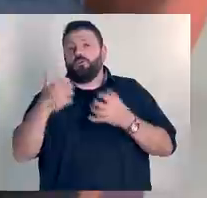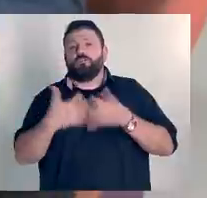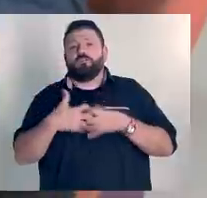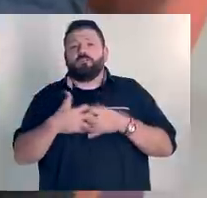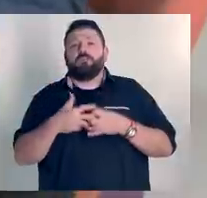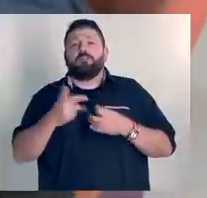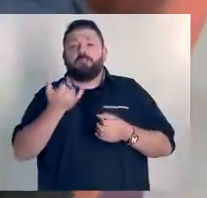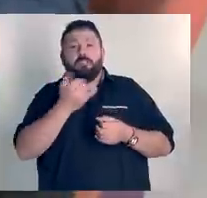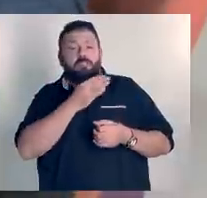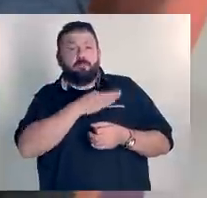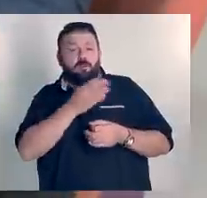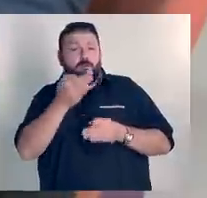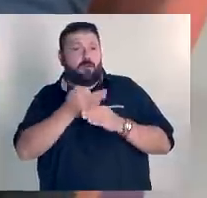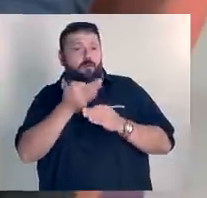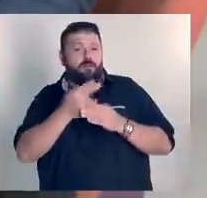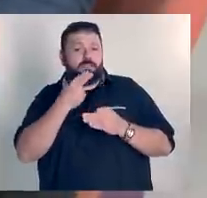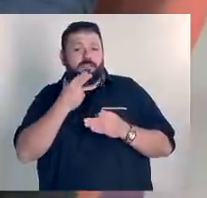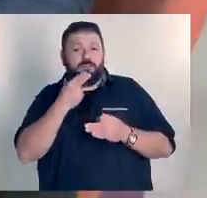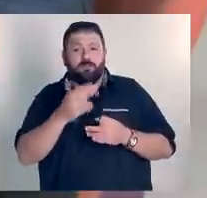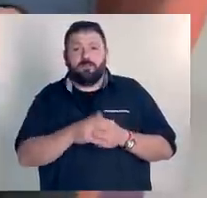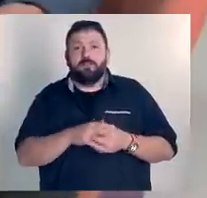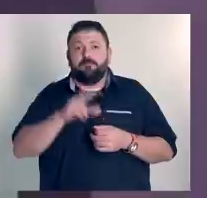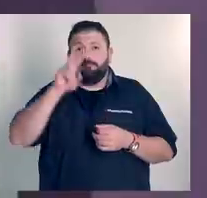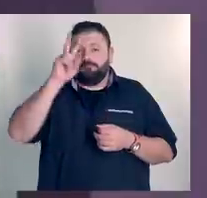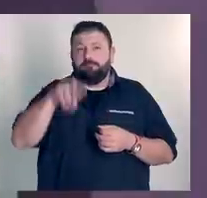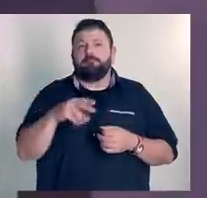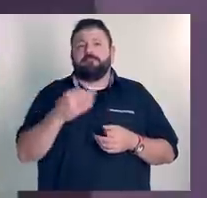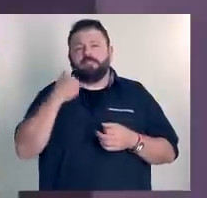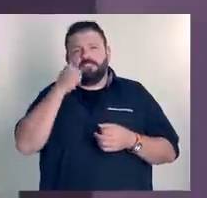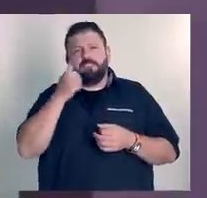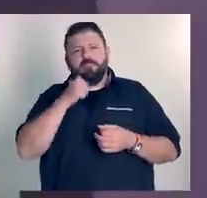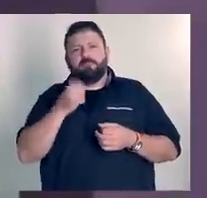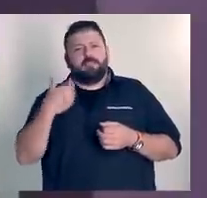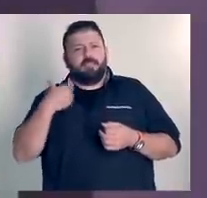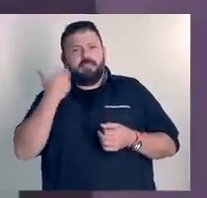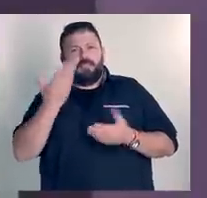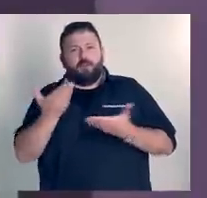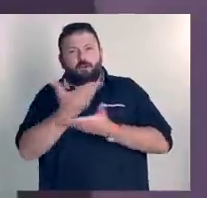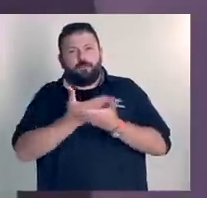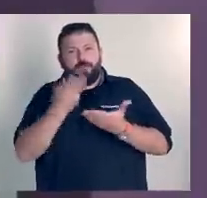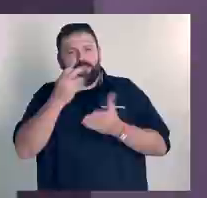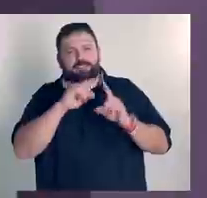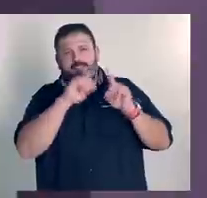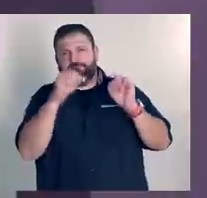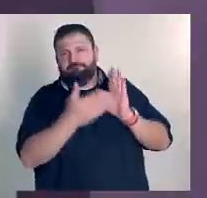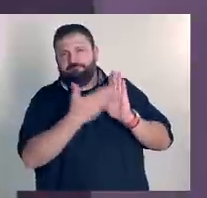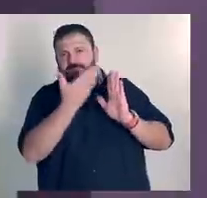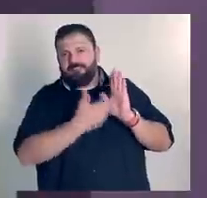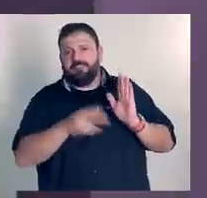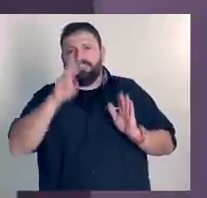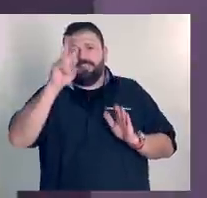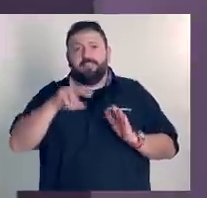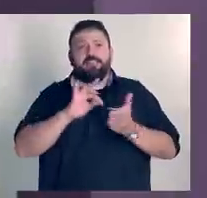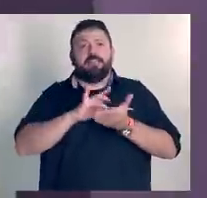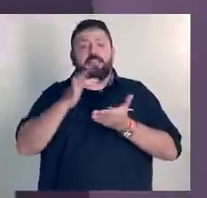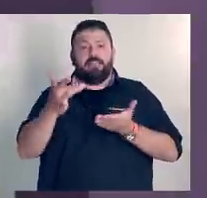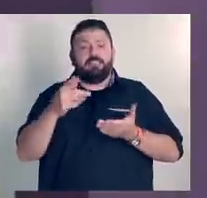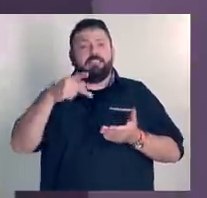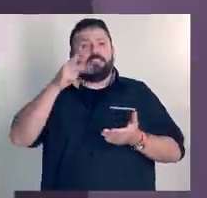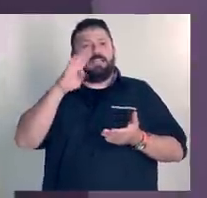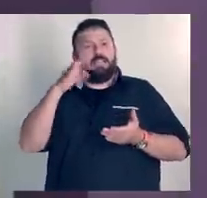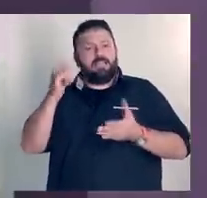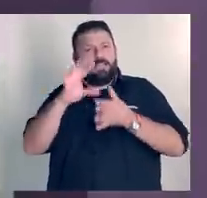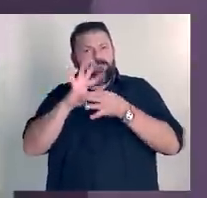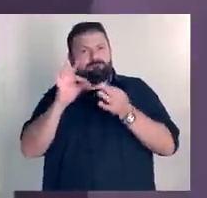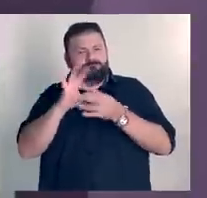tono que está usando. Sí, yo les voy a compartir el catálogo nada más, pero bueno. Pues muchas gracias, Kenia, por la